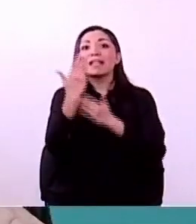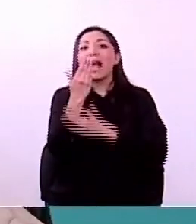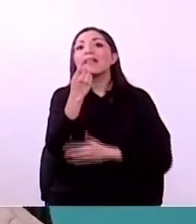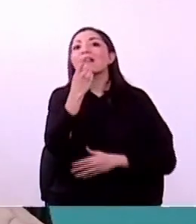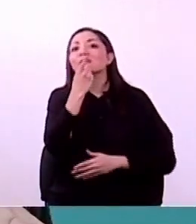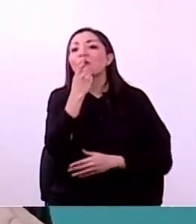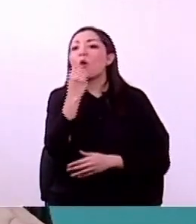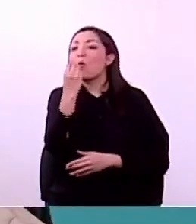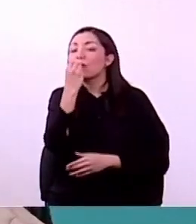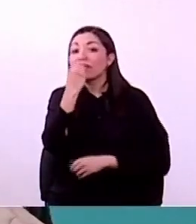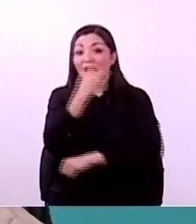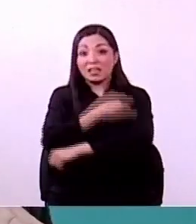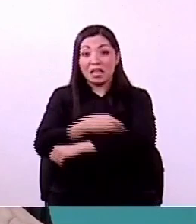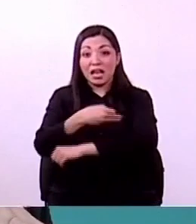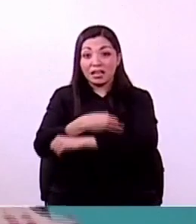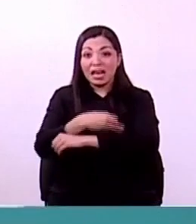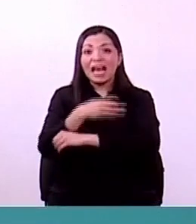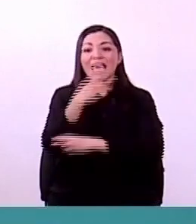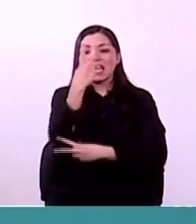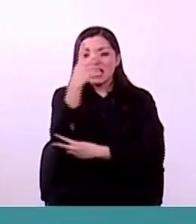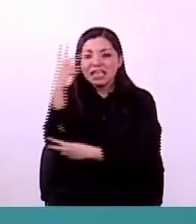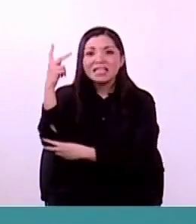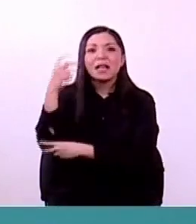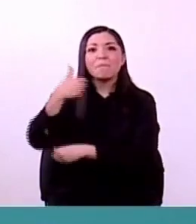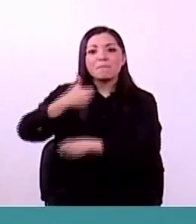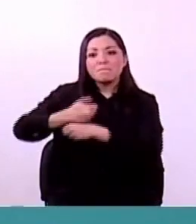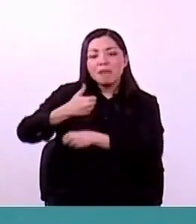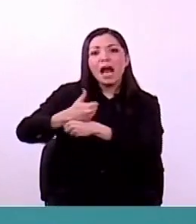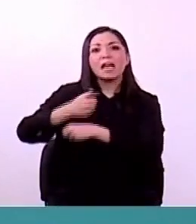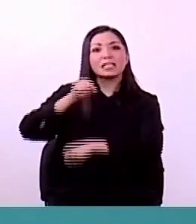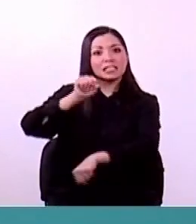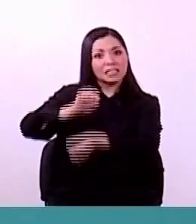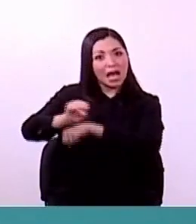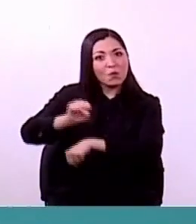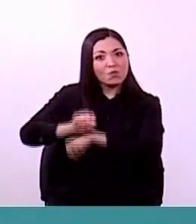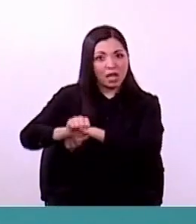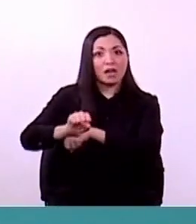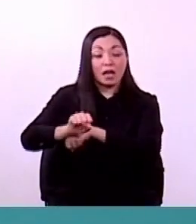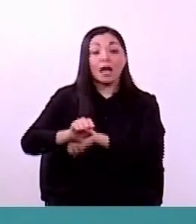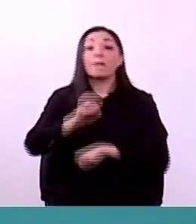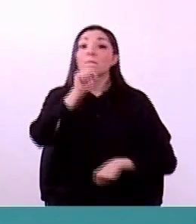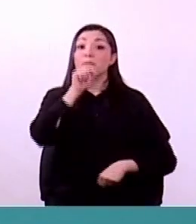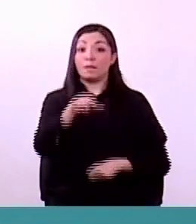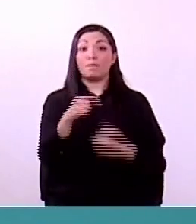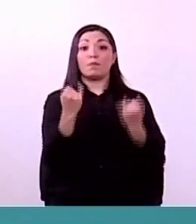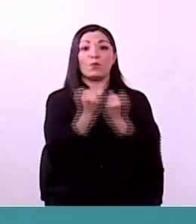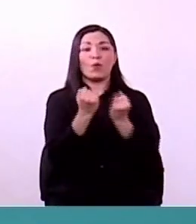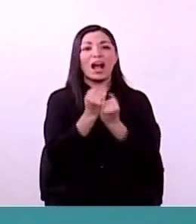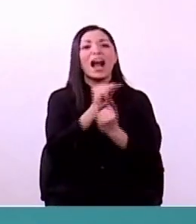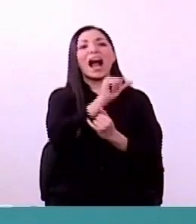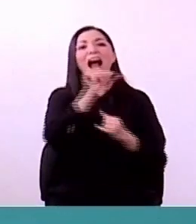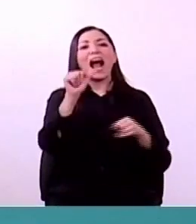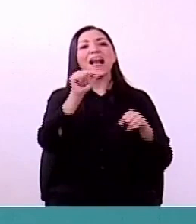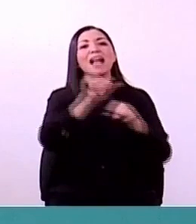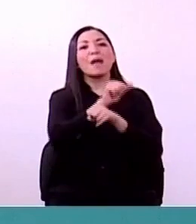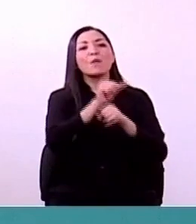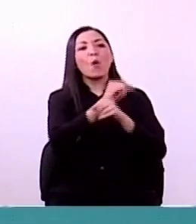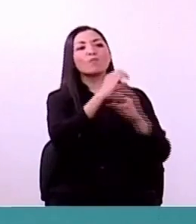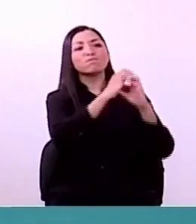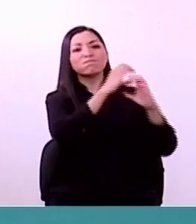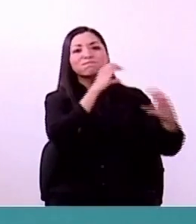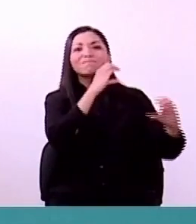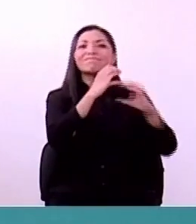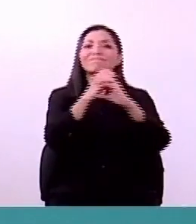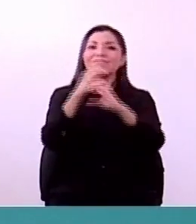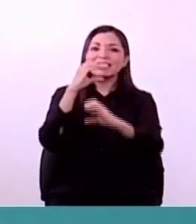nuestros niños de kinder, primaria y secundario. También vamos a restablecer las rutas de camión en zona metropolitana